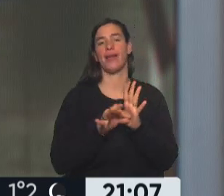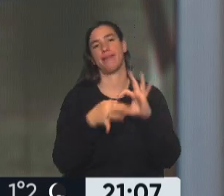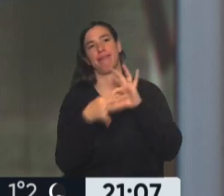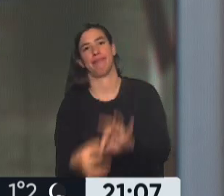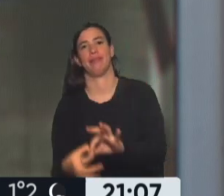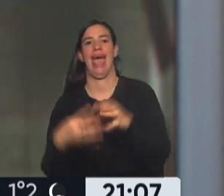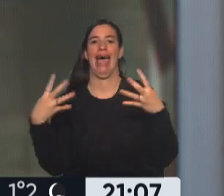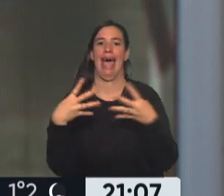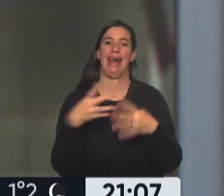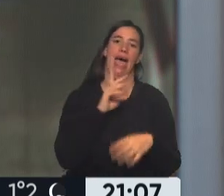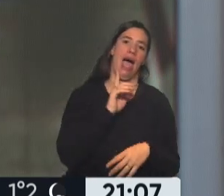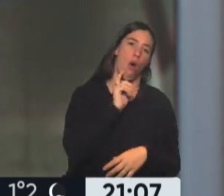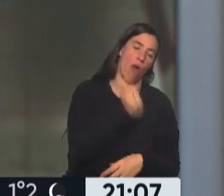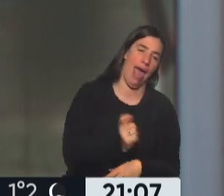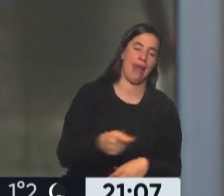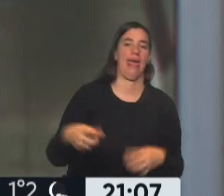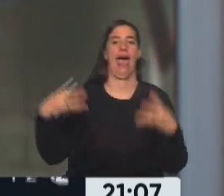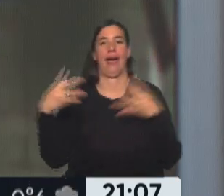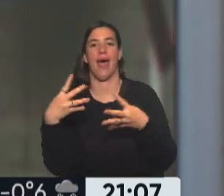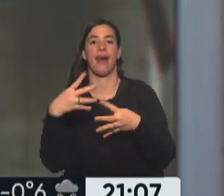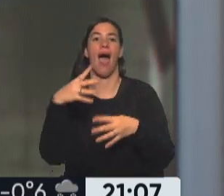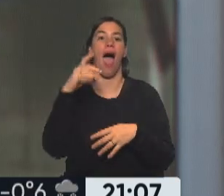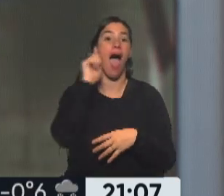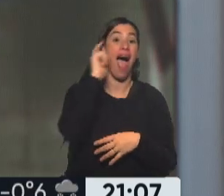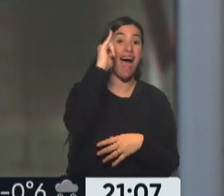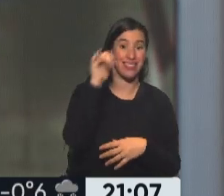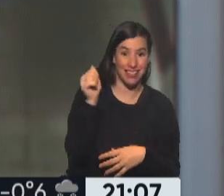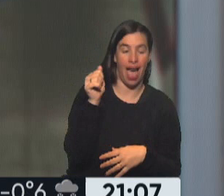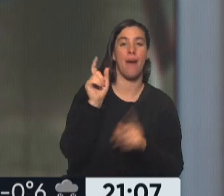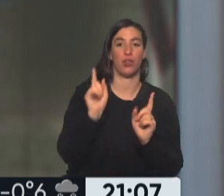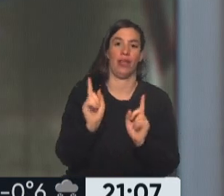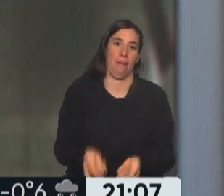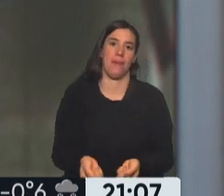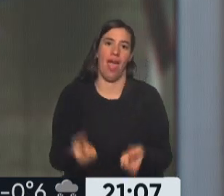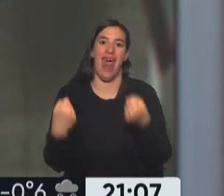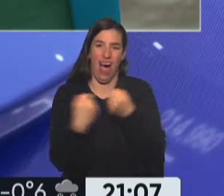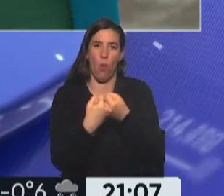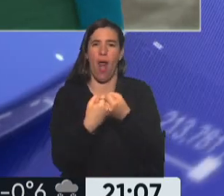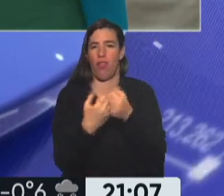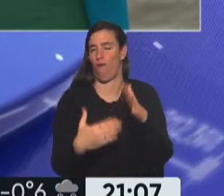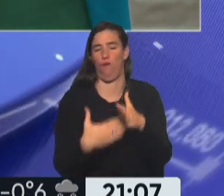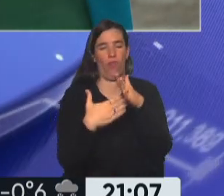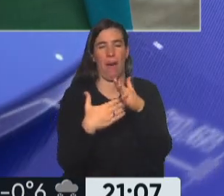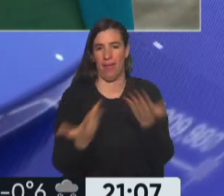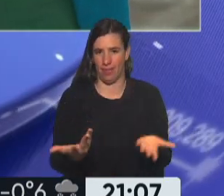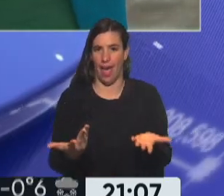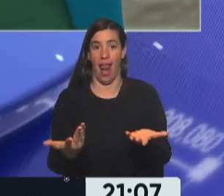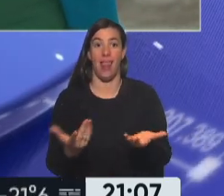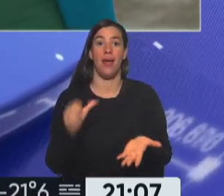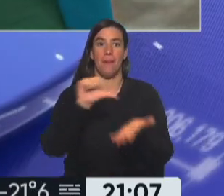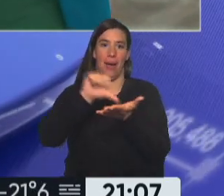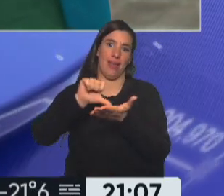de Gaza, la cuestión económica, por supuesto, es uno de los fundamentales, y son países que los mencionábamos, ¿no? De los más desarrollados, y